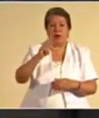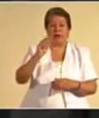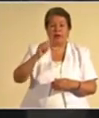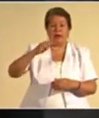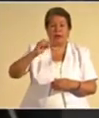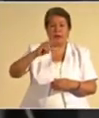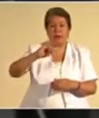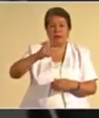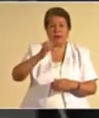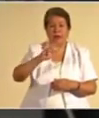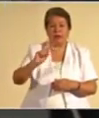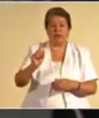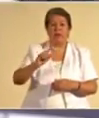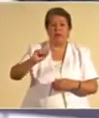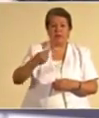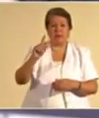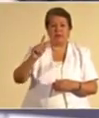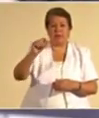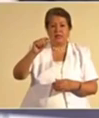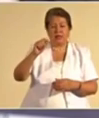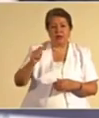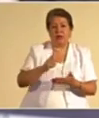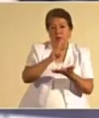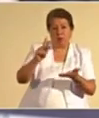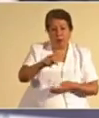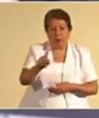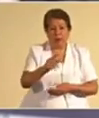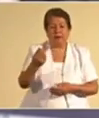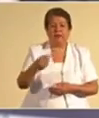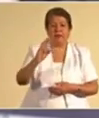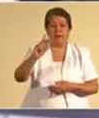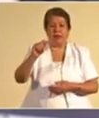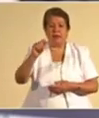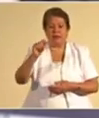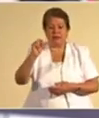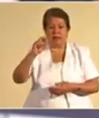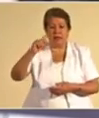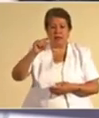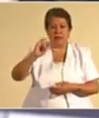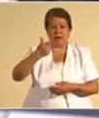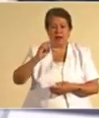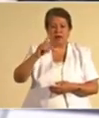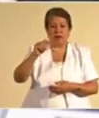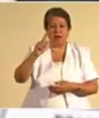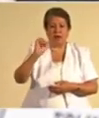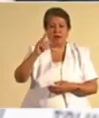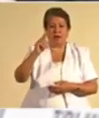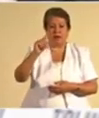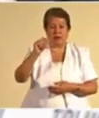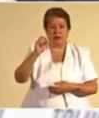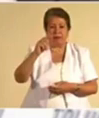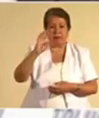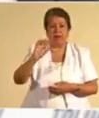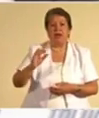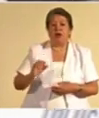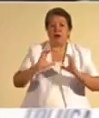originario de Santiago Tlacotepec, una comunidad de tierra de valientes, de trabajadores que día a